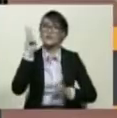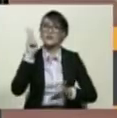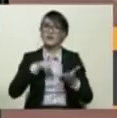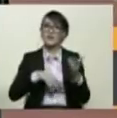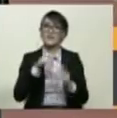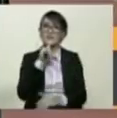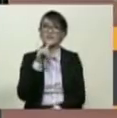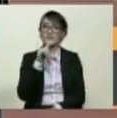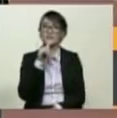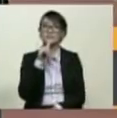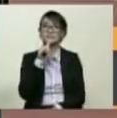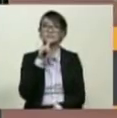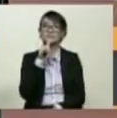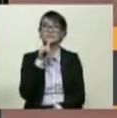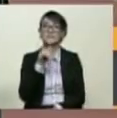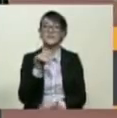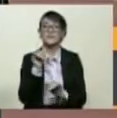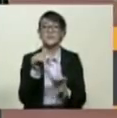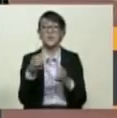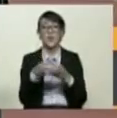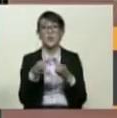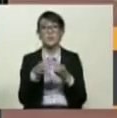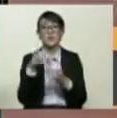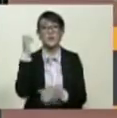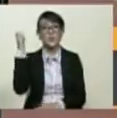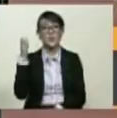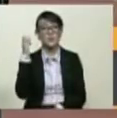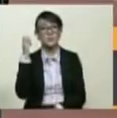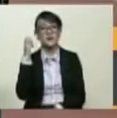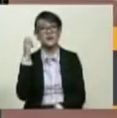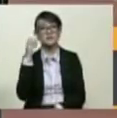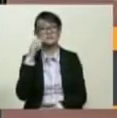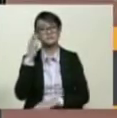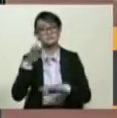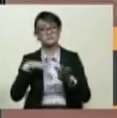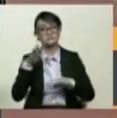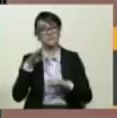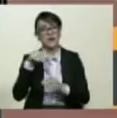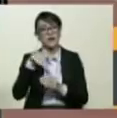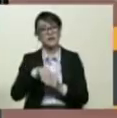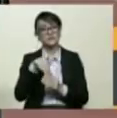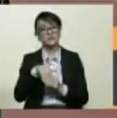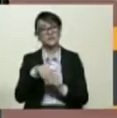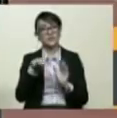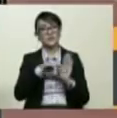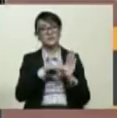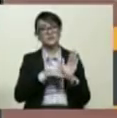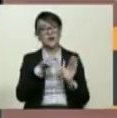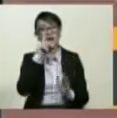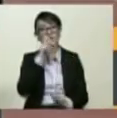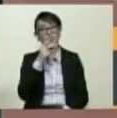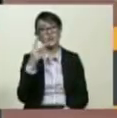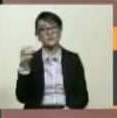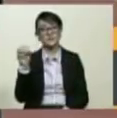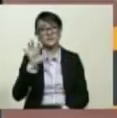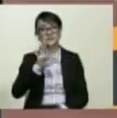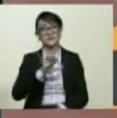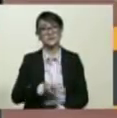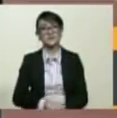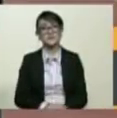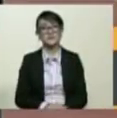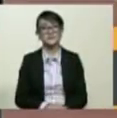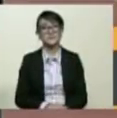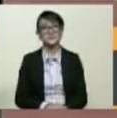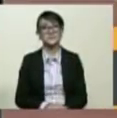el informe que hiciera el mismo Parlamento Europeo como observador de las elecciones parlamentarias del año 2005. En